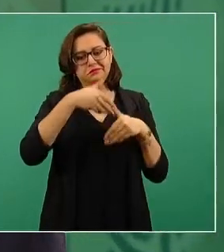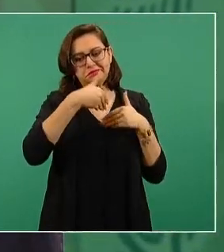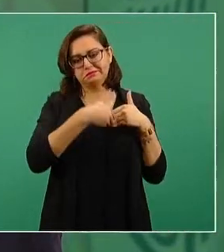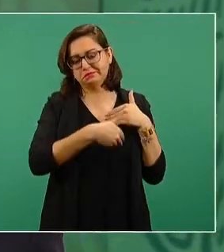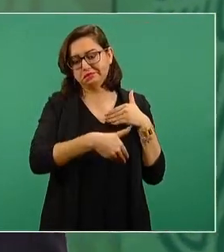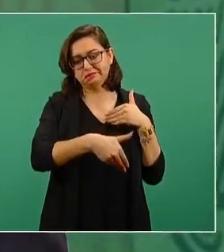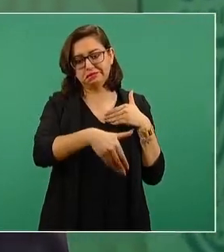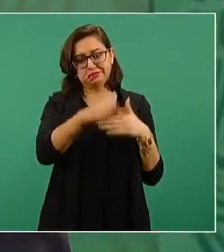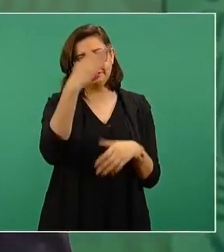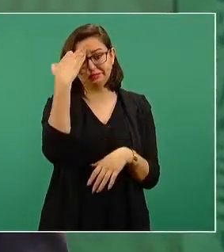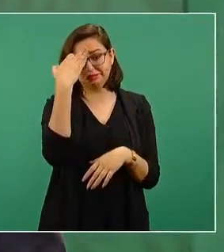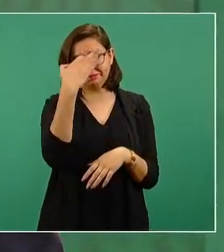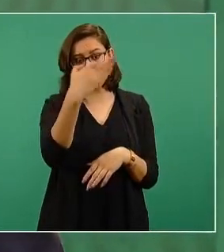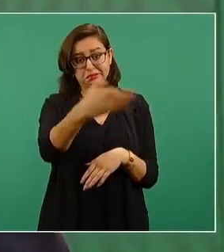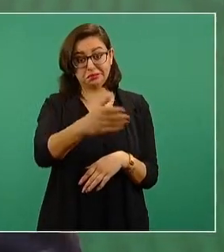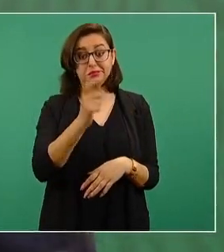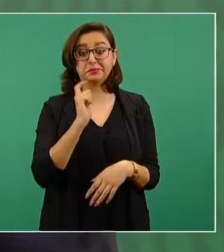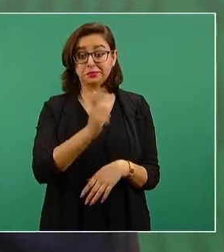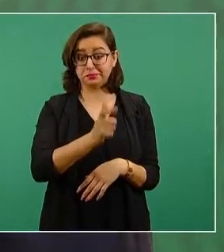con un ingreso